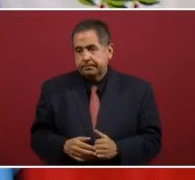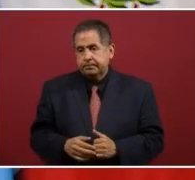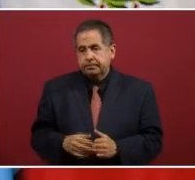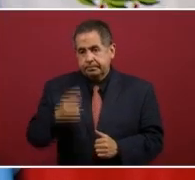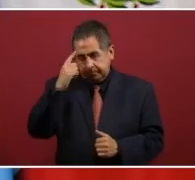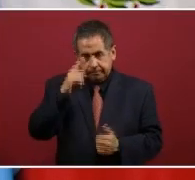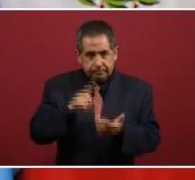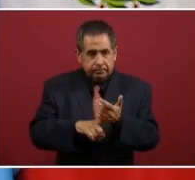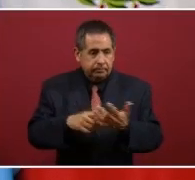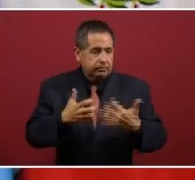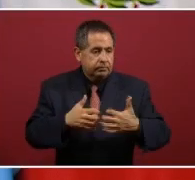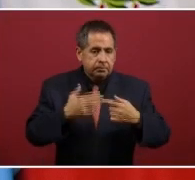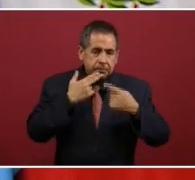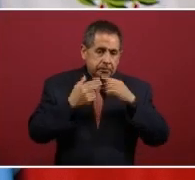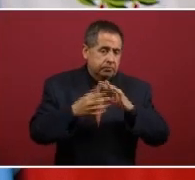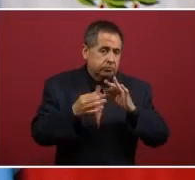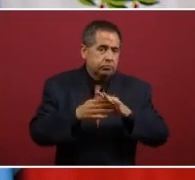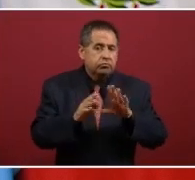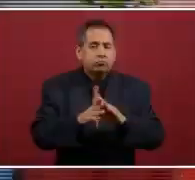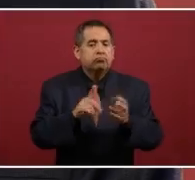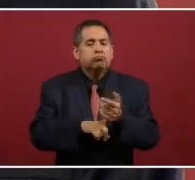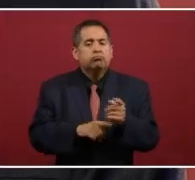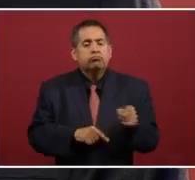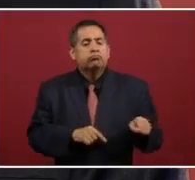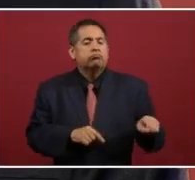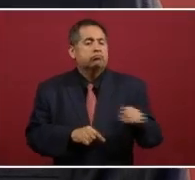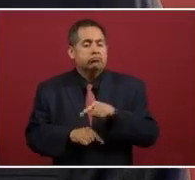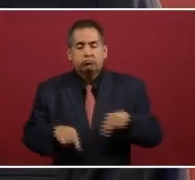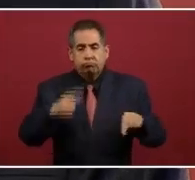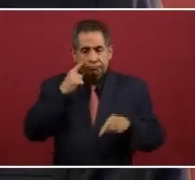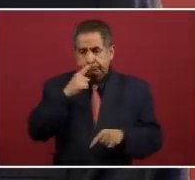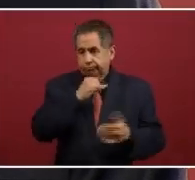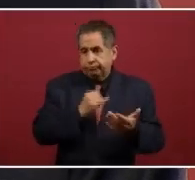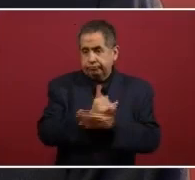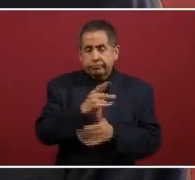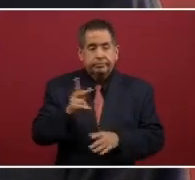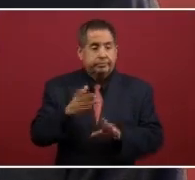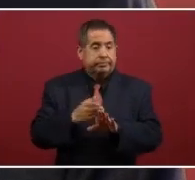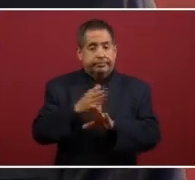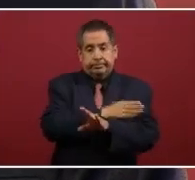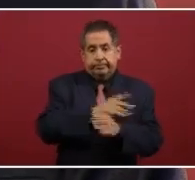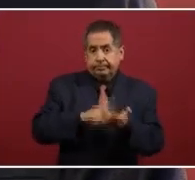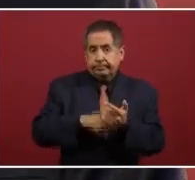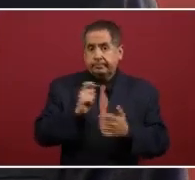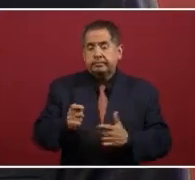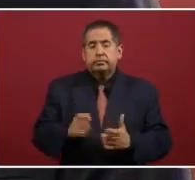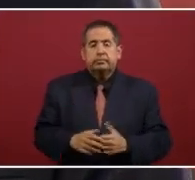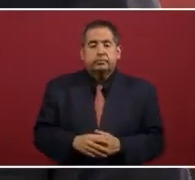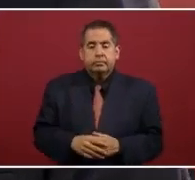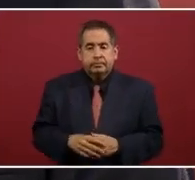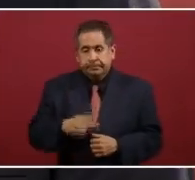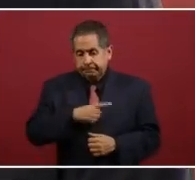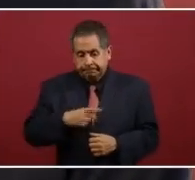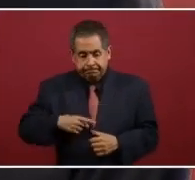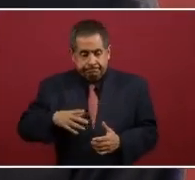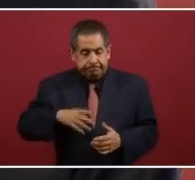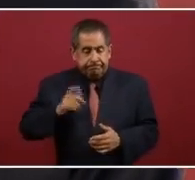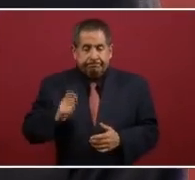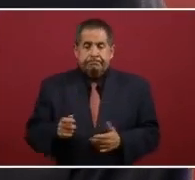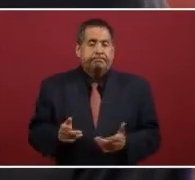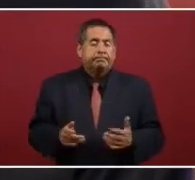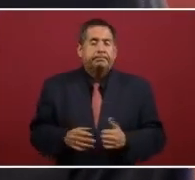para producir los fertilizantes. Y tenemos que tomar una decisión. Pero antes de eso teníamos que